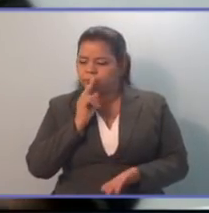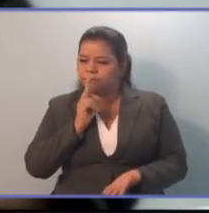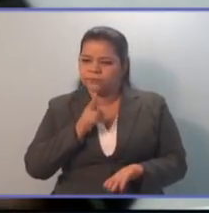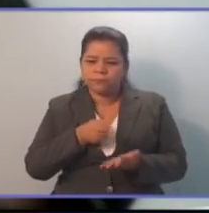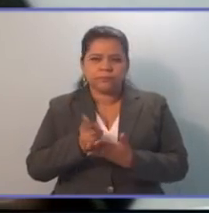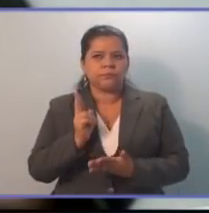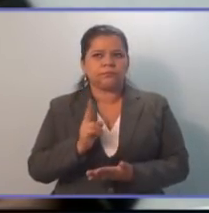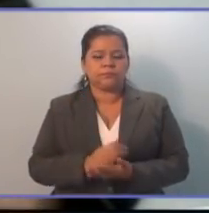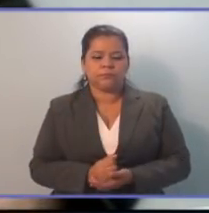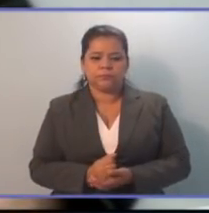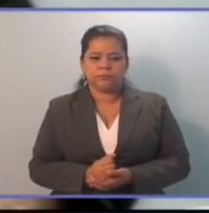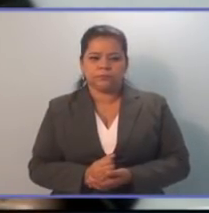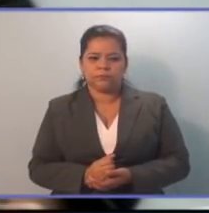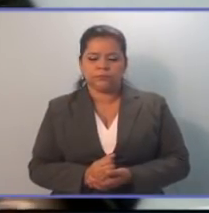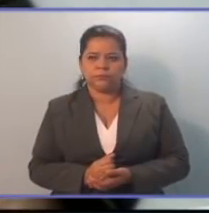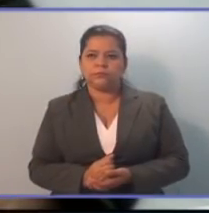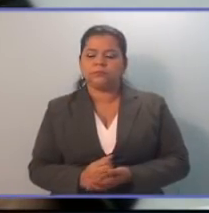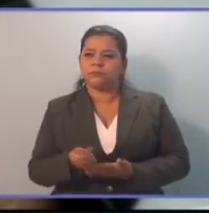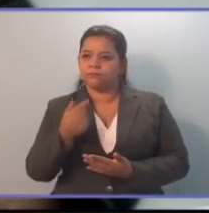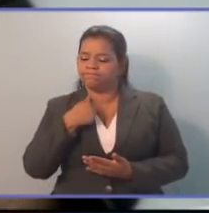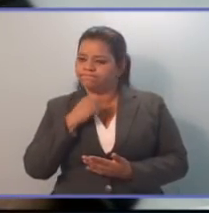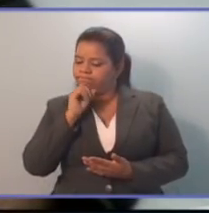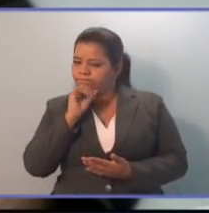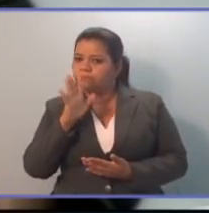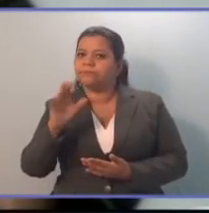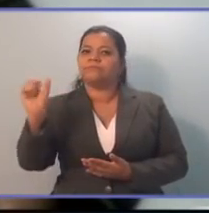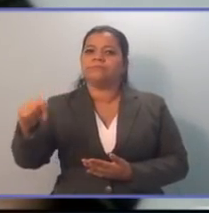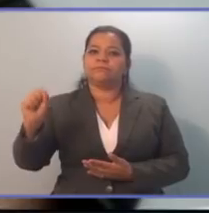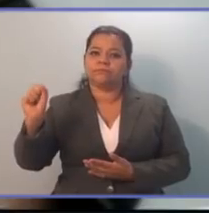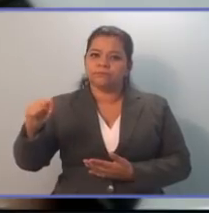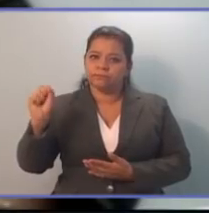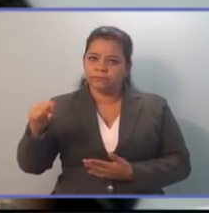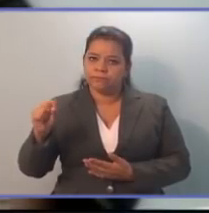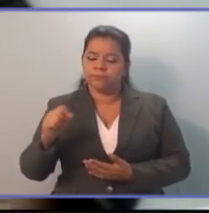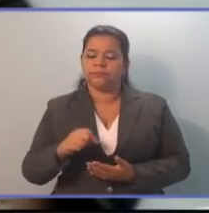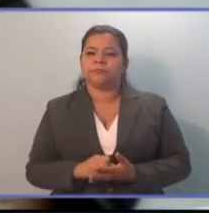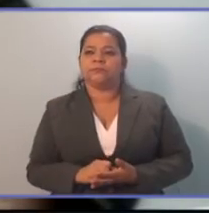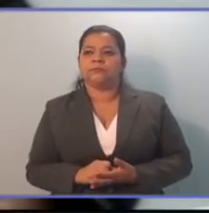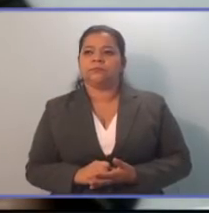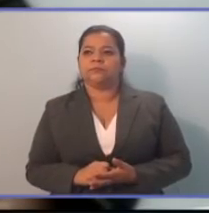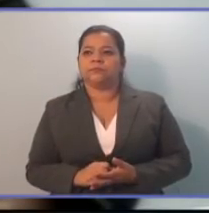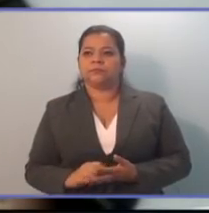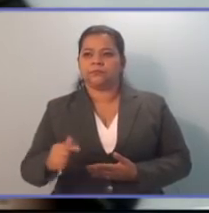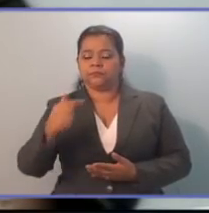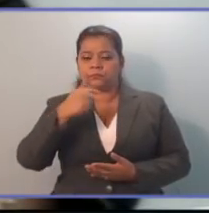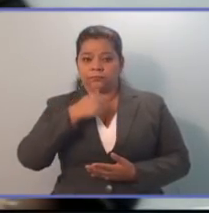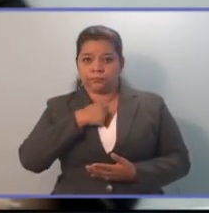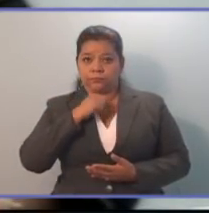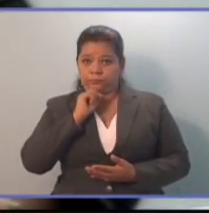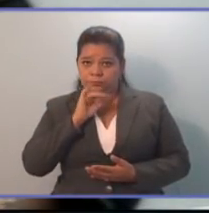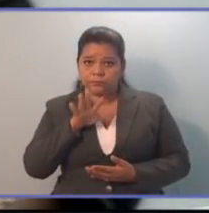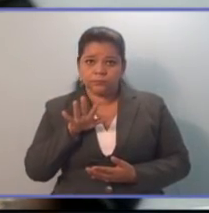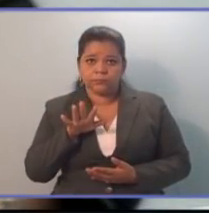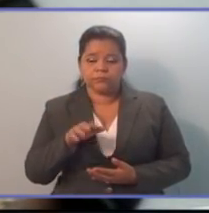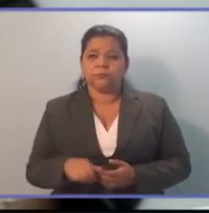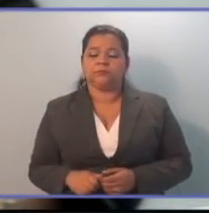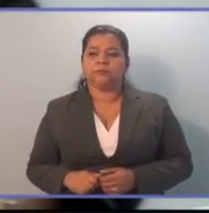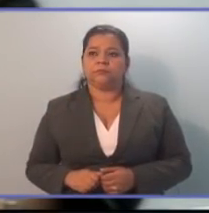así viéndonos, le contesto que sí. Yo soy muy partidaria